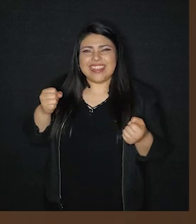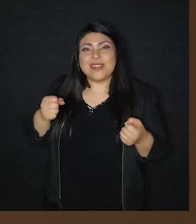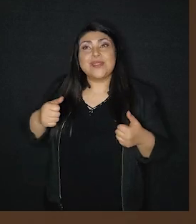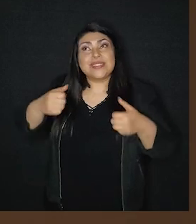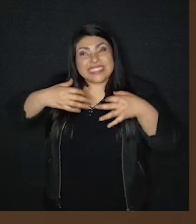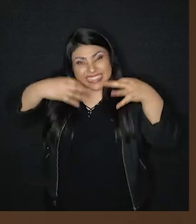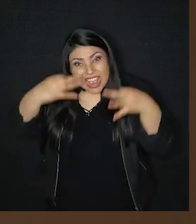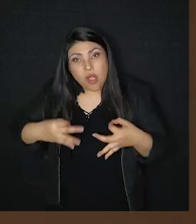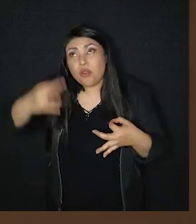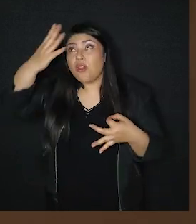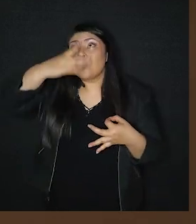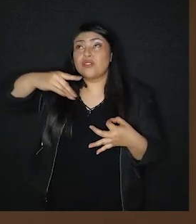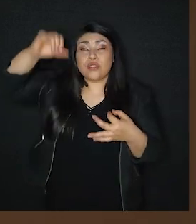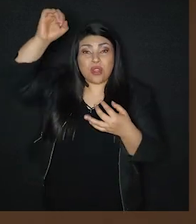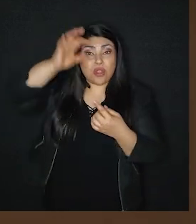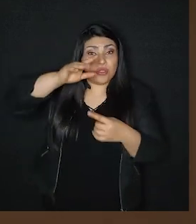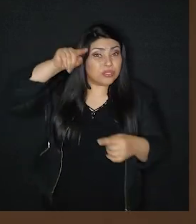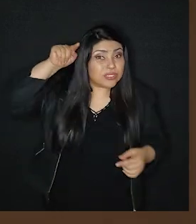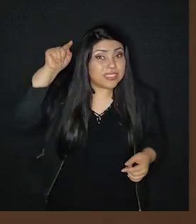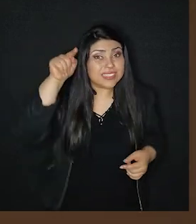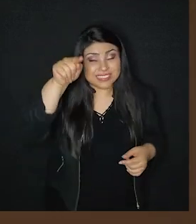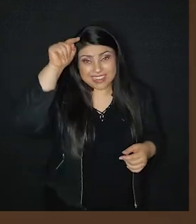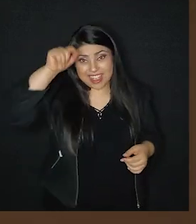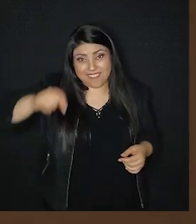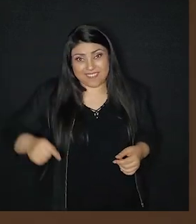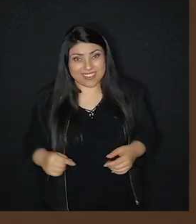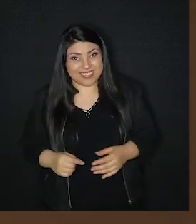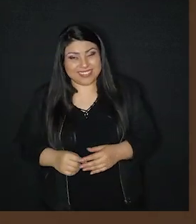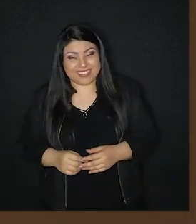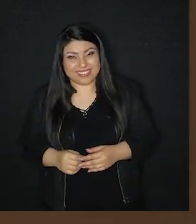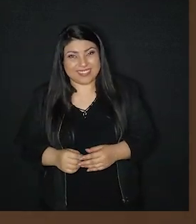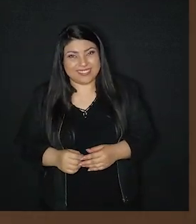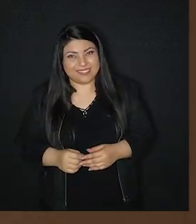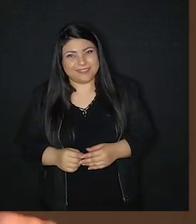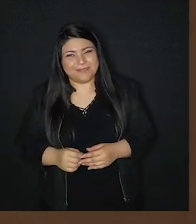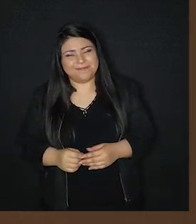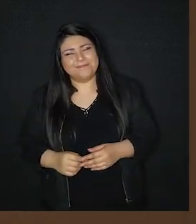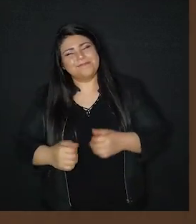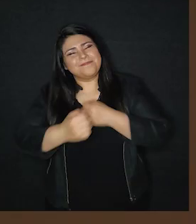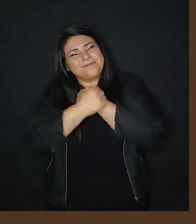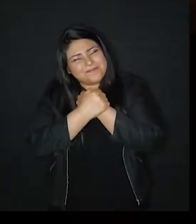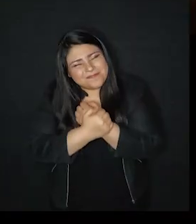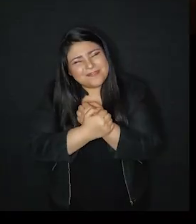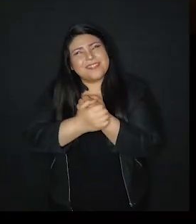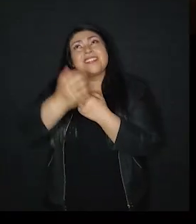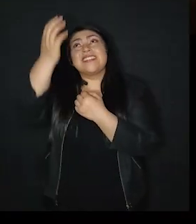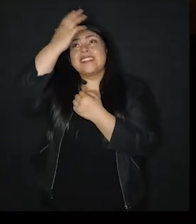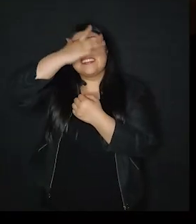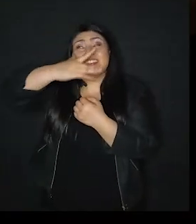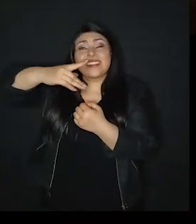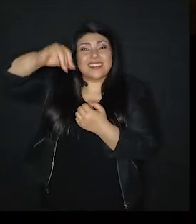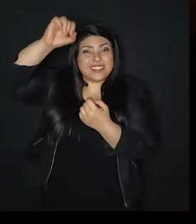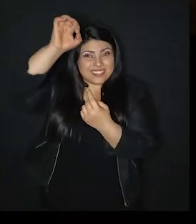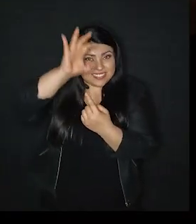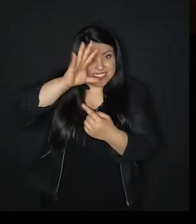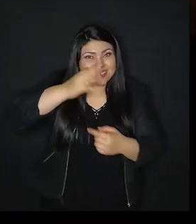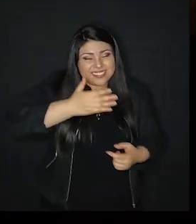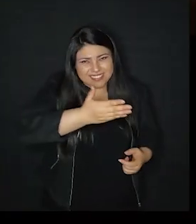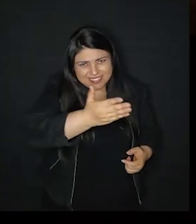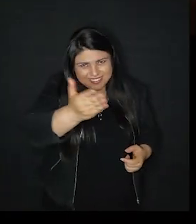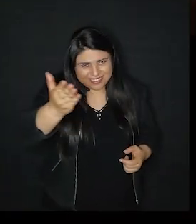arrepentir ahí está el señor los amo los bendigo